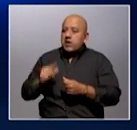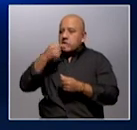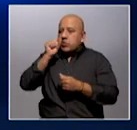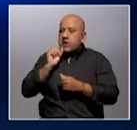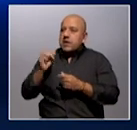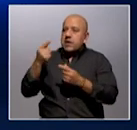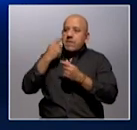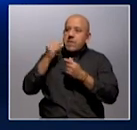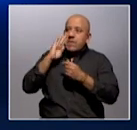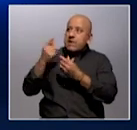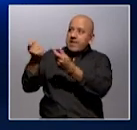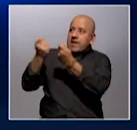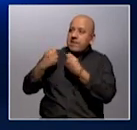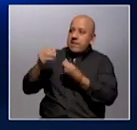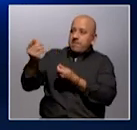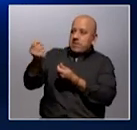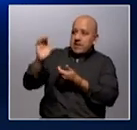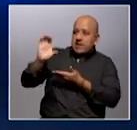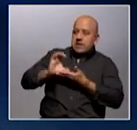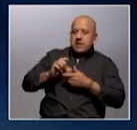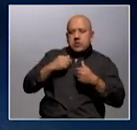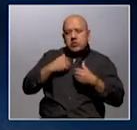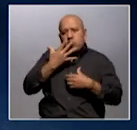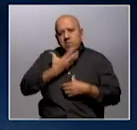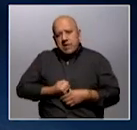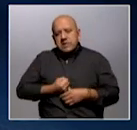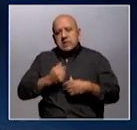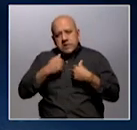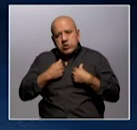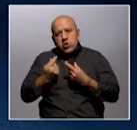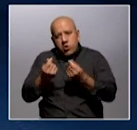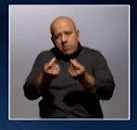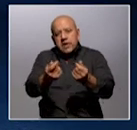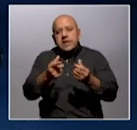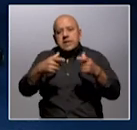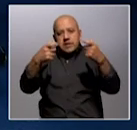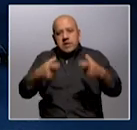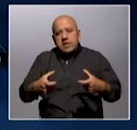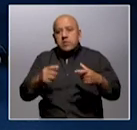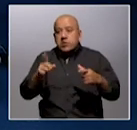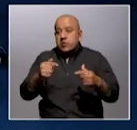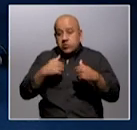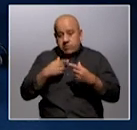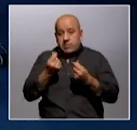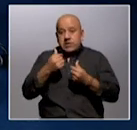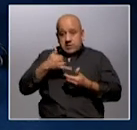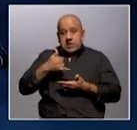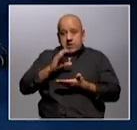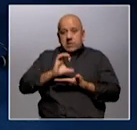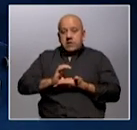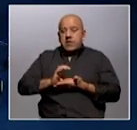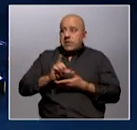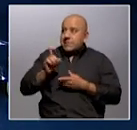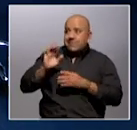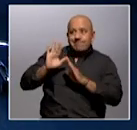daban nuestros padres cada tanto intentaba convencerme de que comprara yo ese disco que todavía no había gastado lo mío y me resistía a